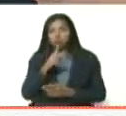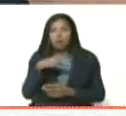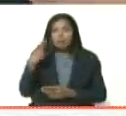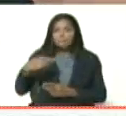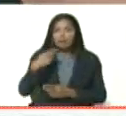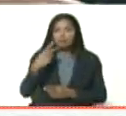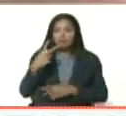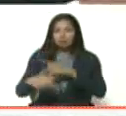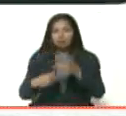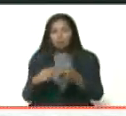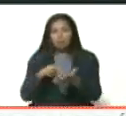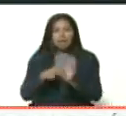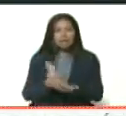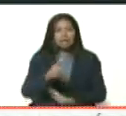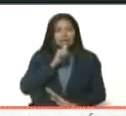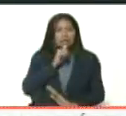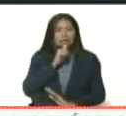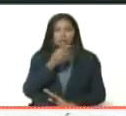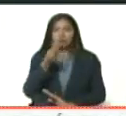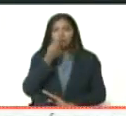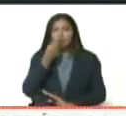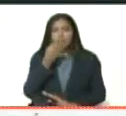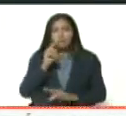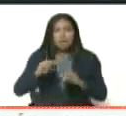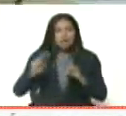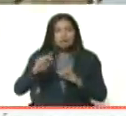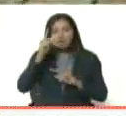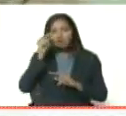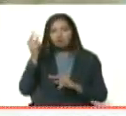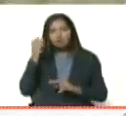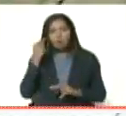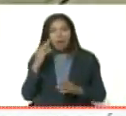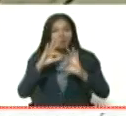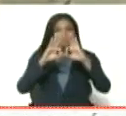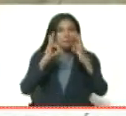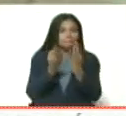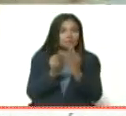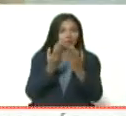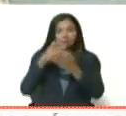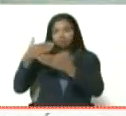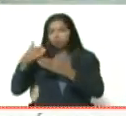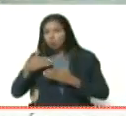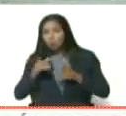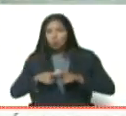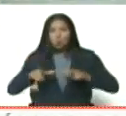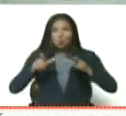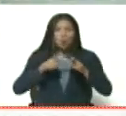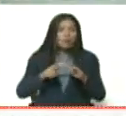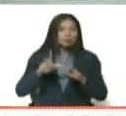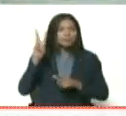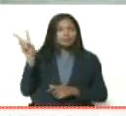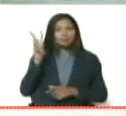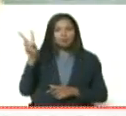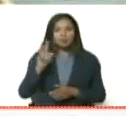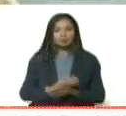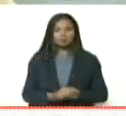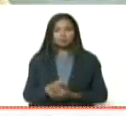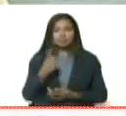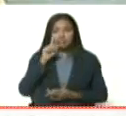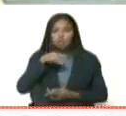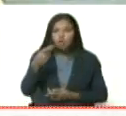la produce para que se alimente el niño, la niña y la familia de cualquier rincón de Venezuela. ¿O